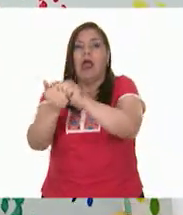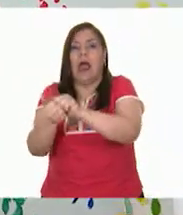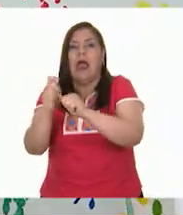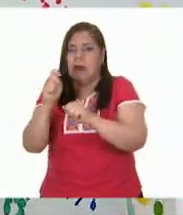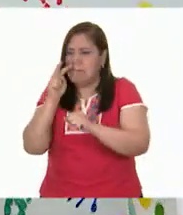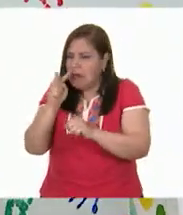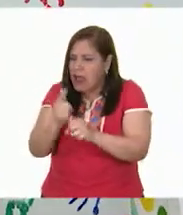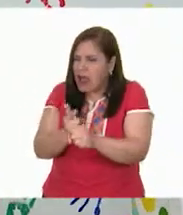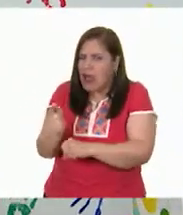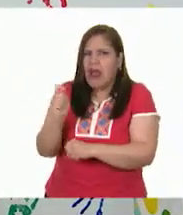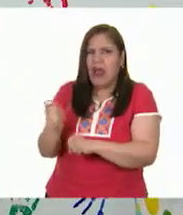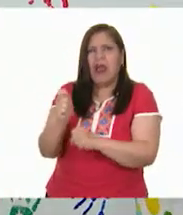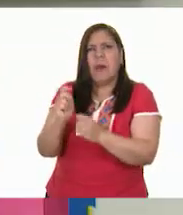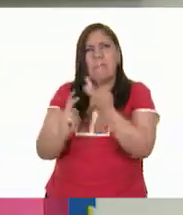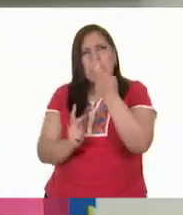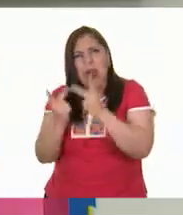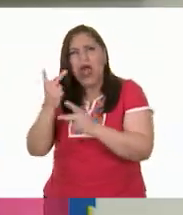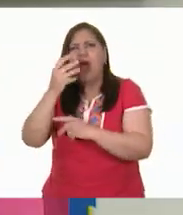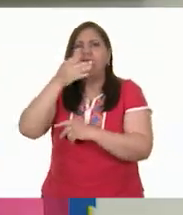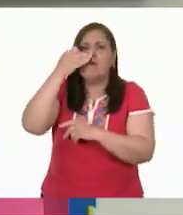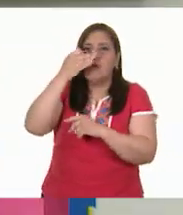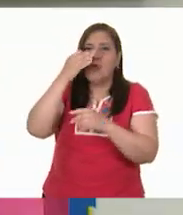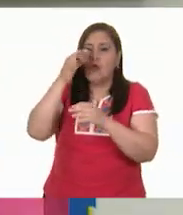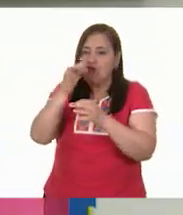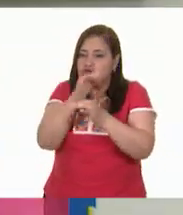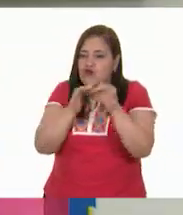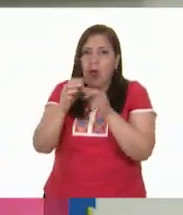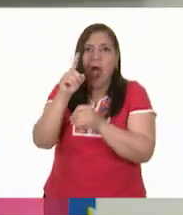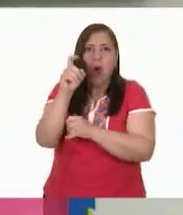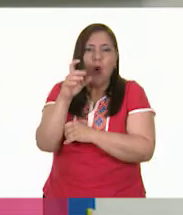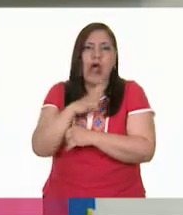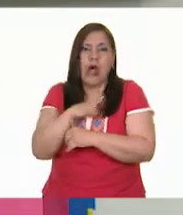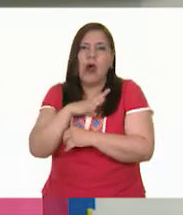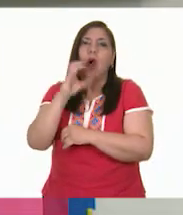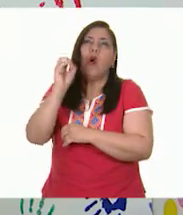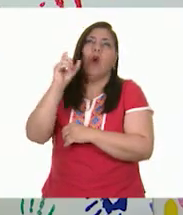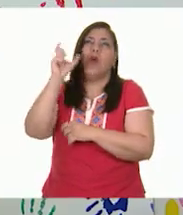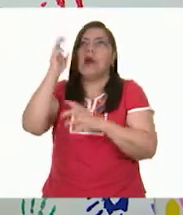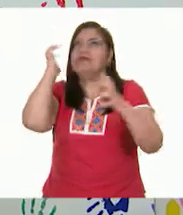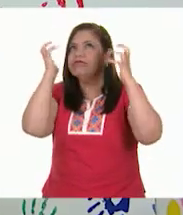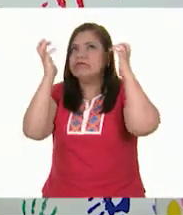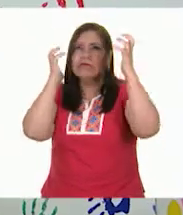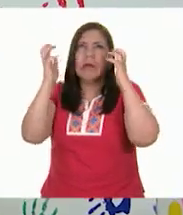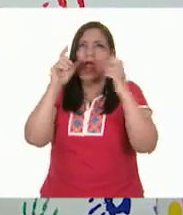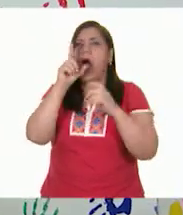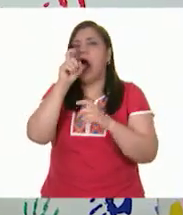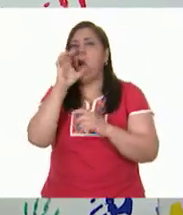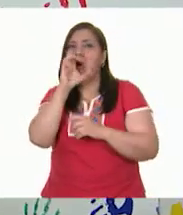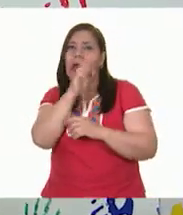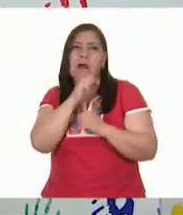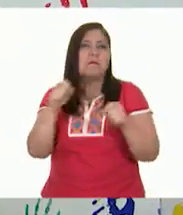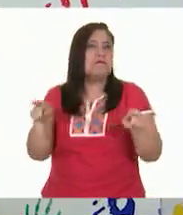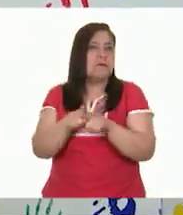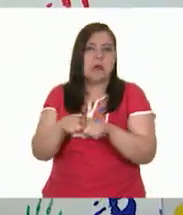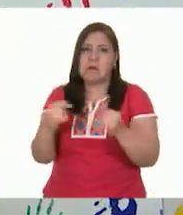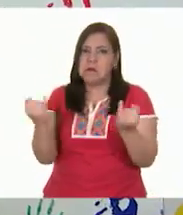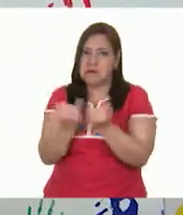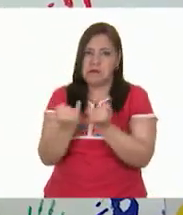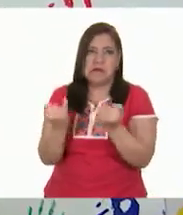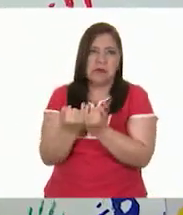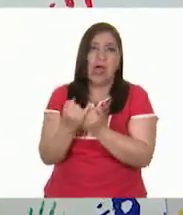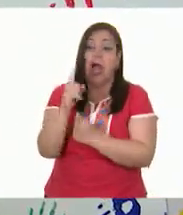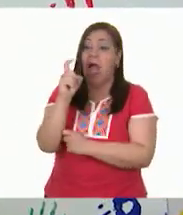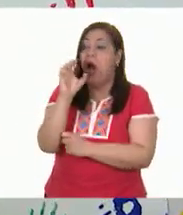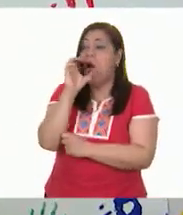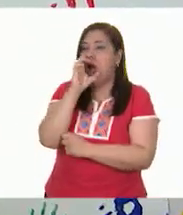llega a ver esas gotitas. ¿Sí? Y en el caso del baño, cuando uno se está bañando con agua caliente, pasa lo mismo. El agua caliente